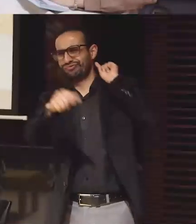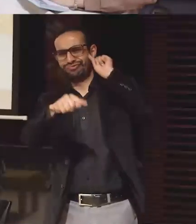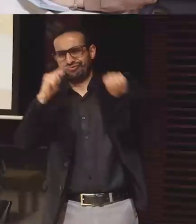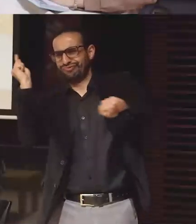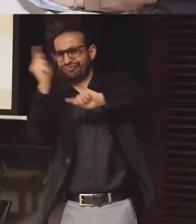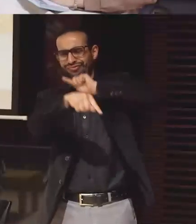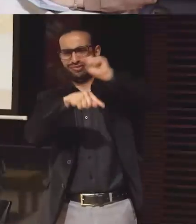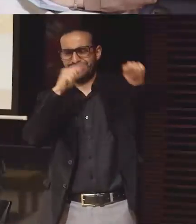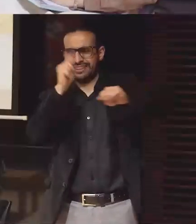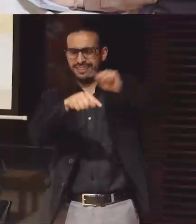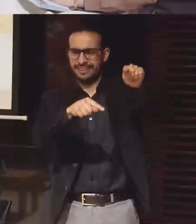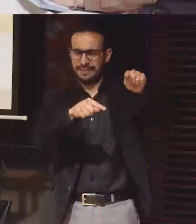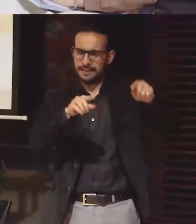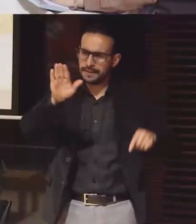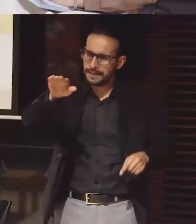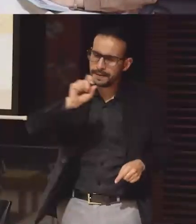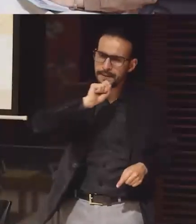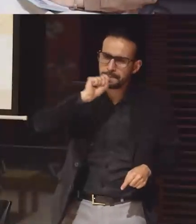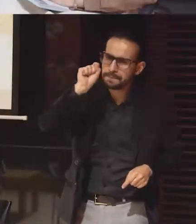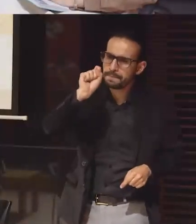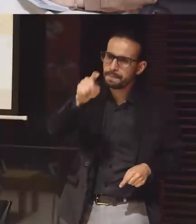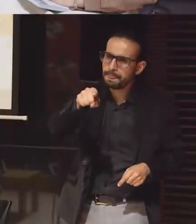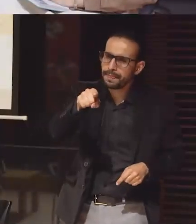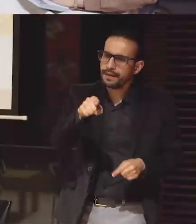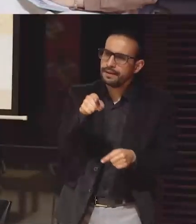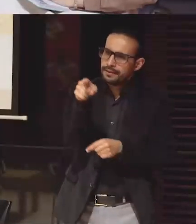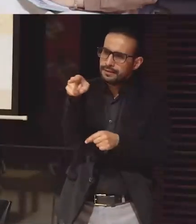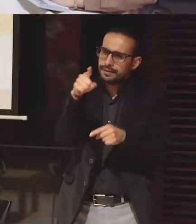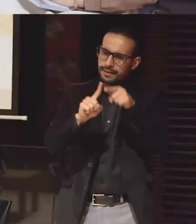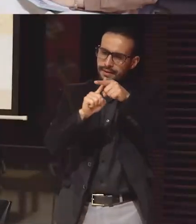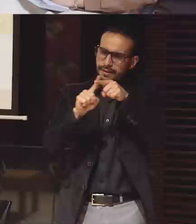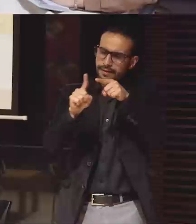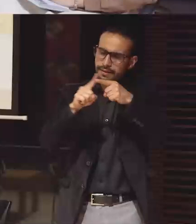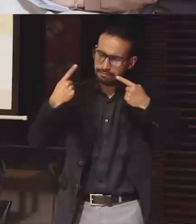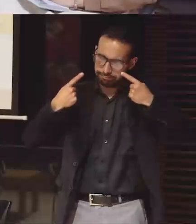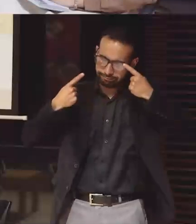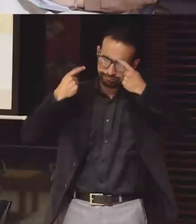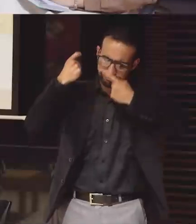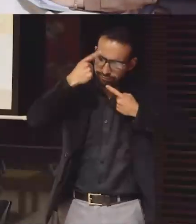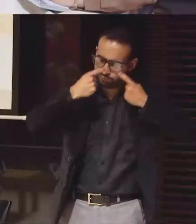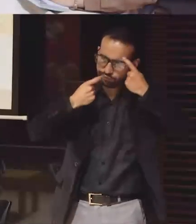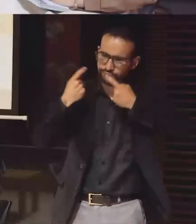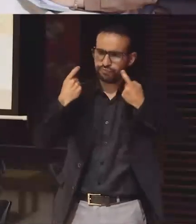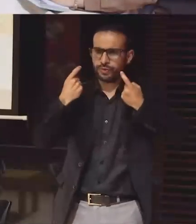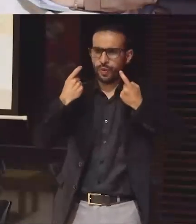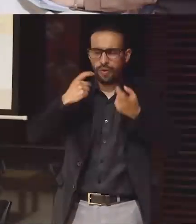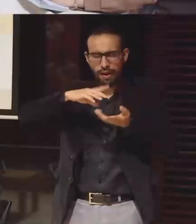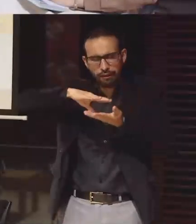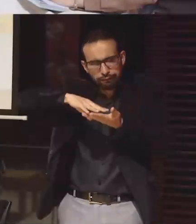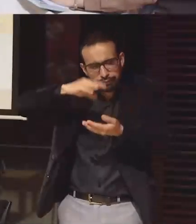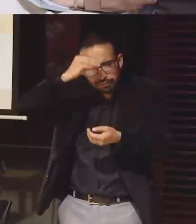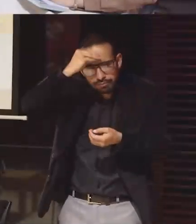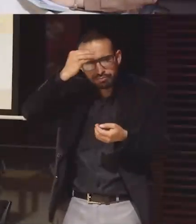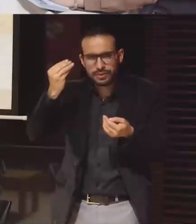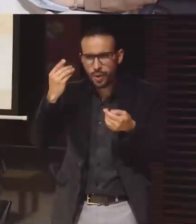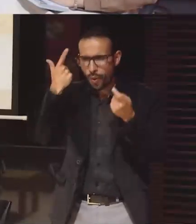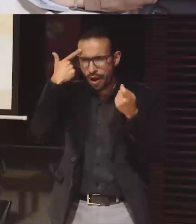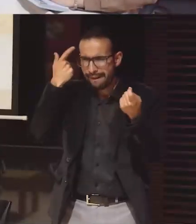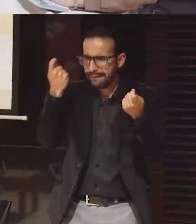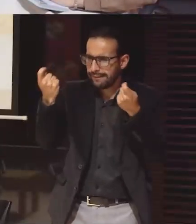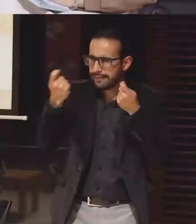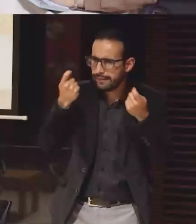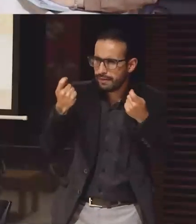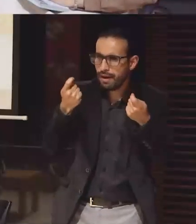el empleo o cómo ha sido la reflexión inicialmente y cuáles han sido, digamos, como las estrategias, las conclusiones a las que han llegado para usar